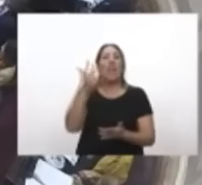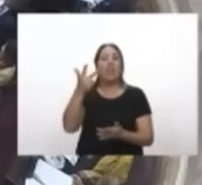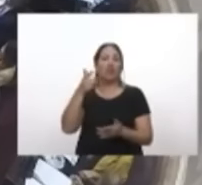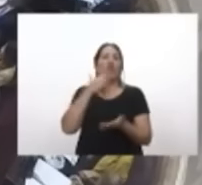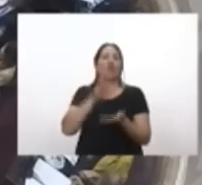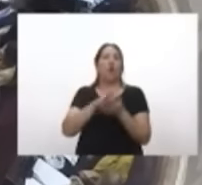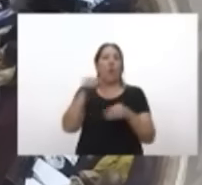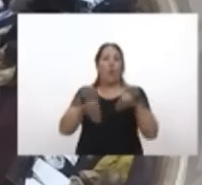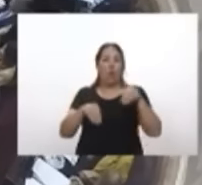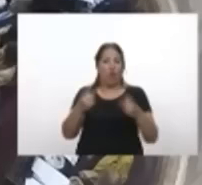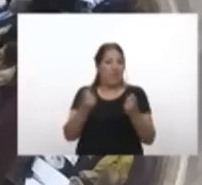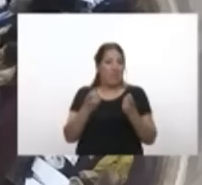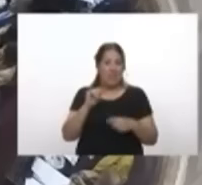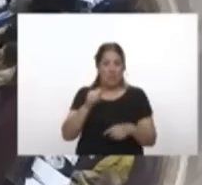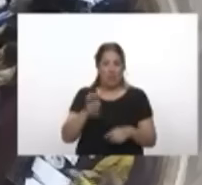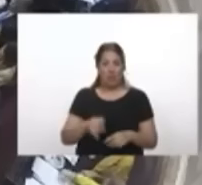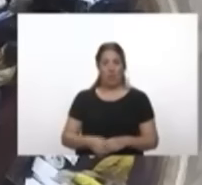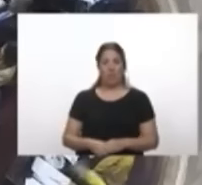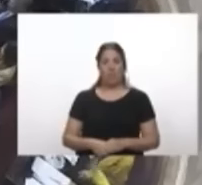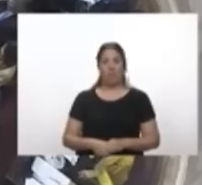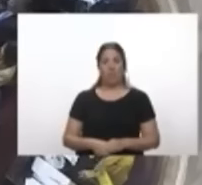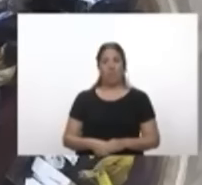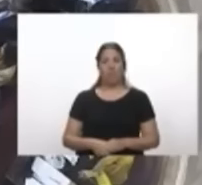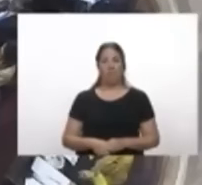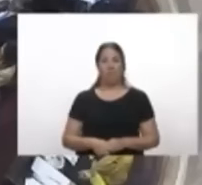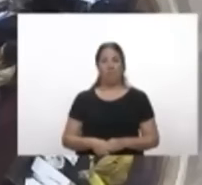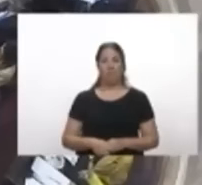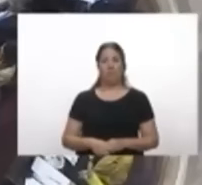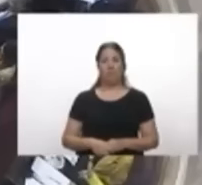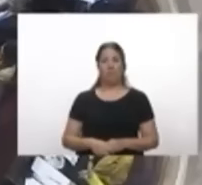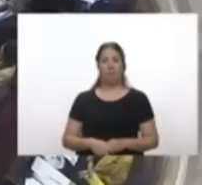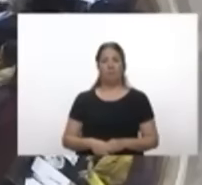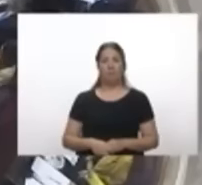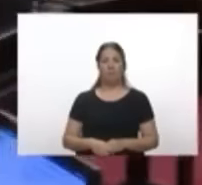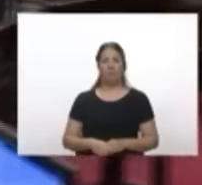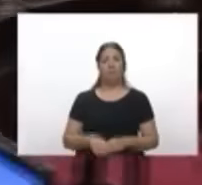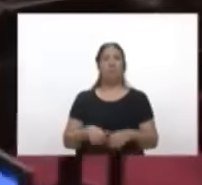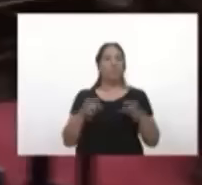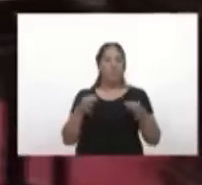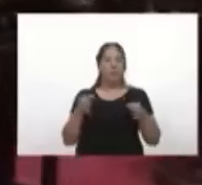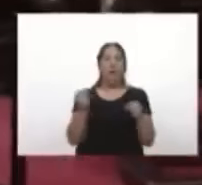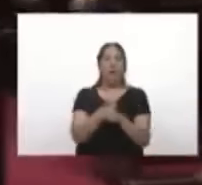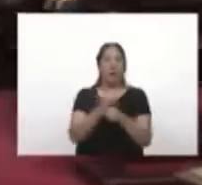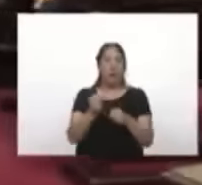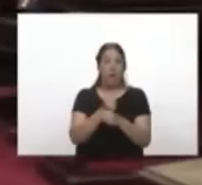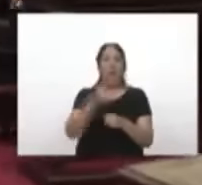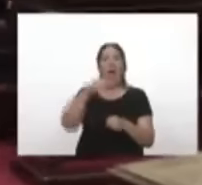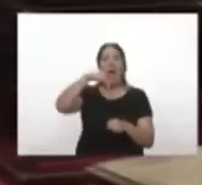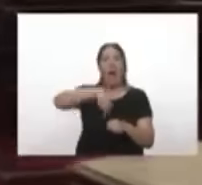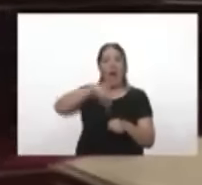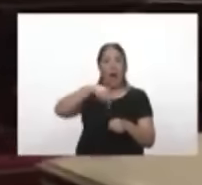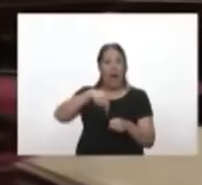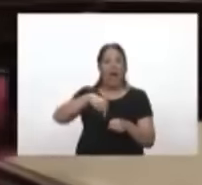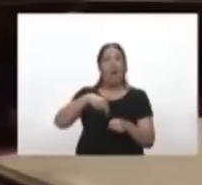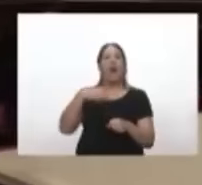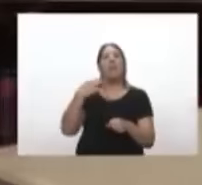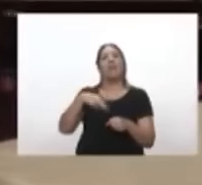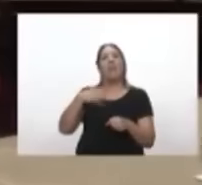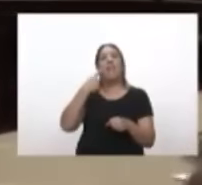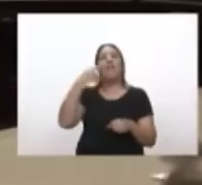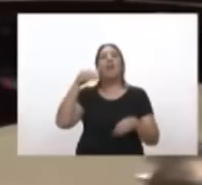Avanza, no, yo no estoy de acuerdo. ¿Y qué Yo no pasa? estoy de acuerdo y no voy a votar o voy a buscar objetar que votemos a mano alzada.